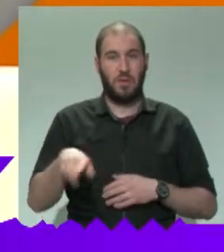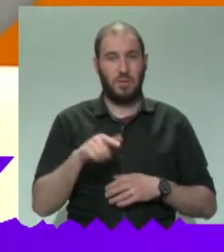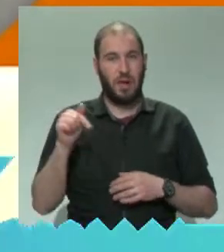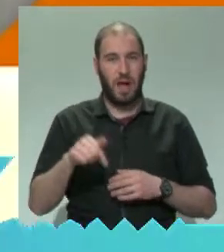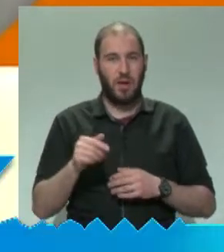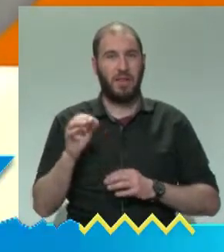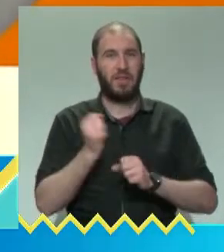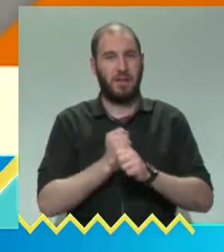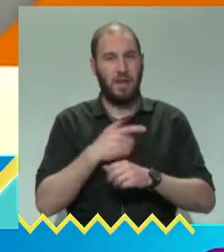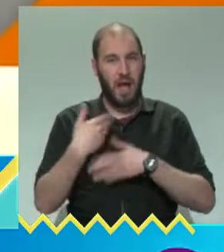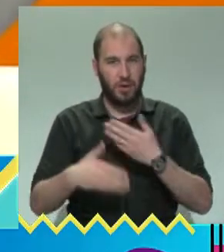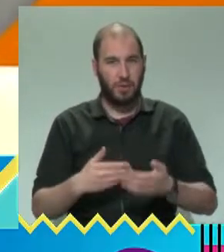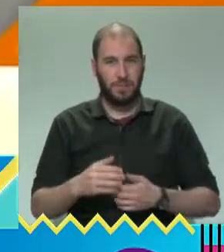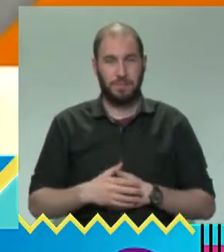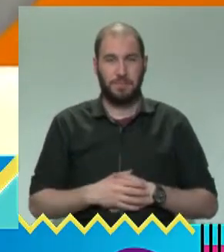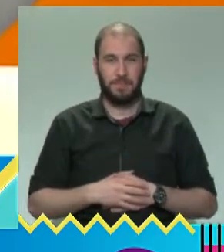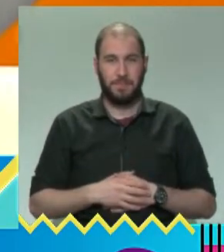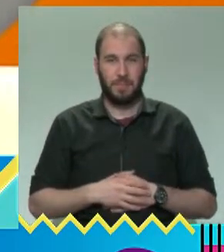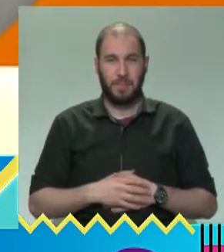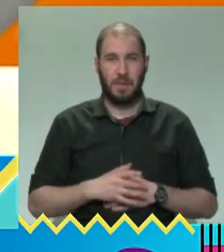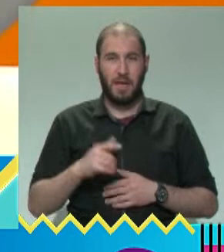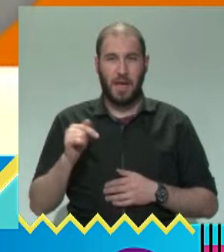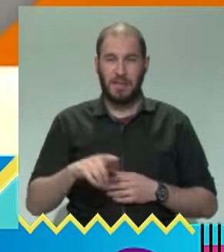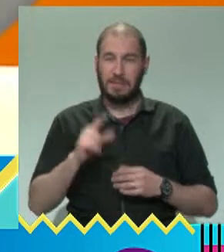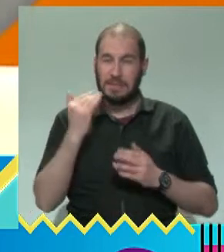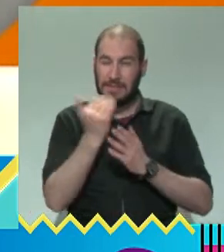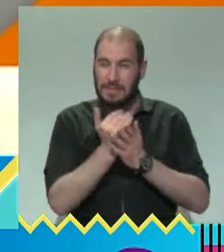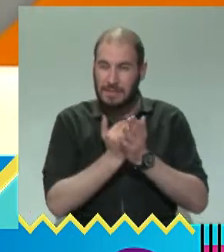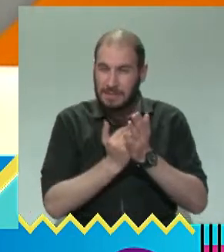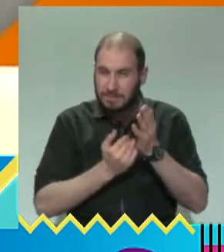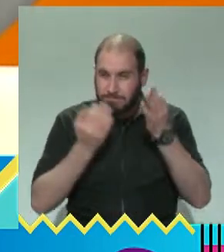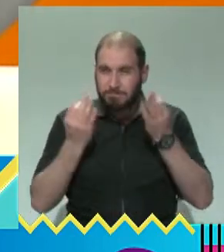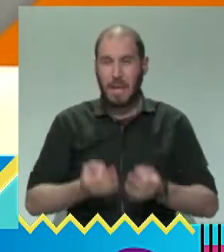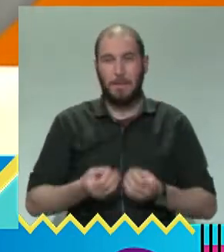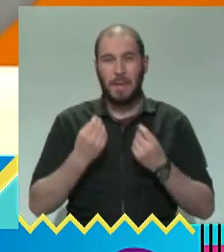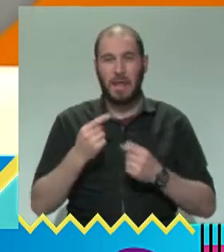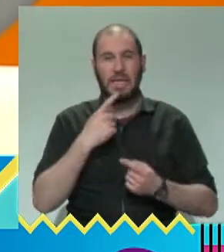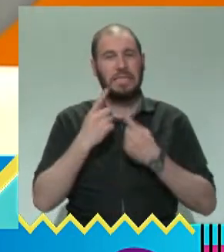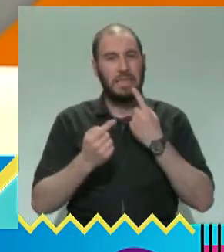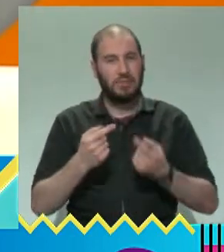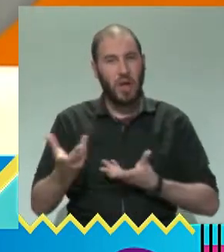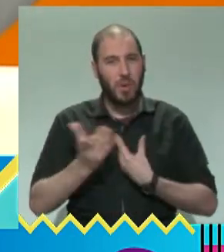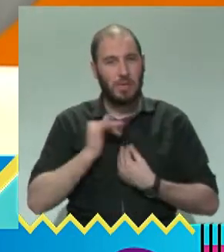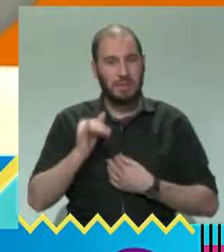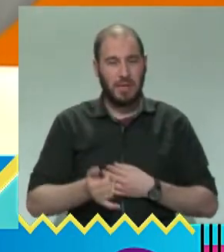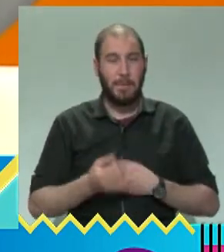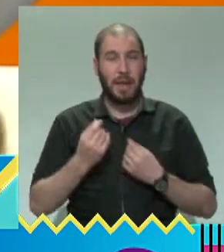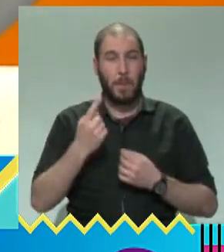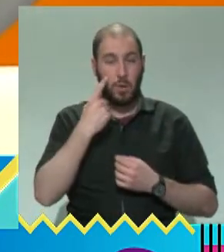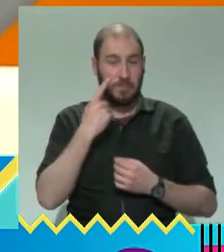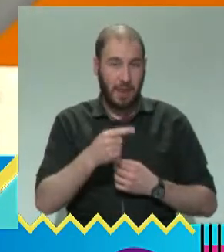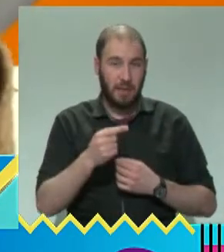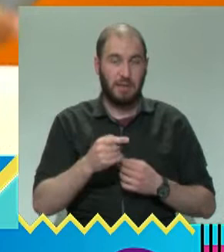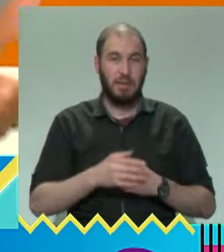haciendo este trabajo que es muy minucioso y muy detallado para tener un censo que nos sirva, para que el municipio